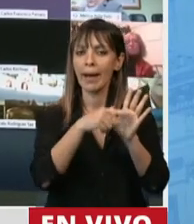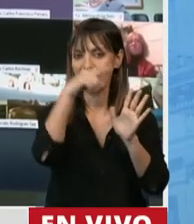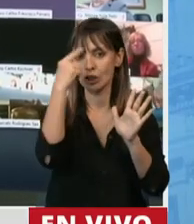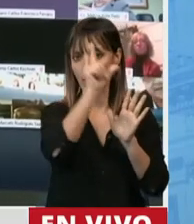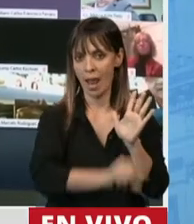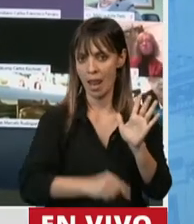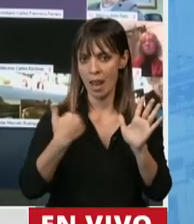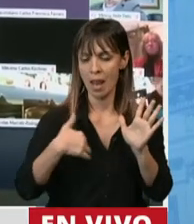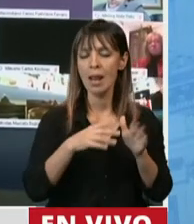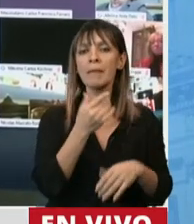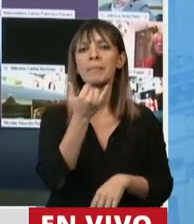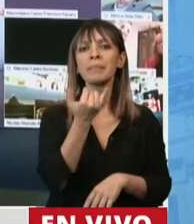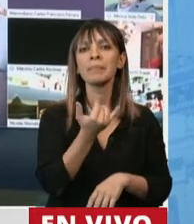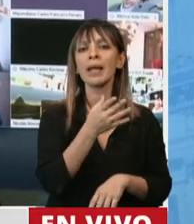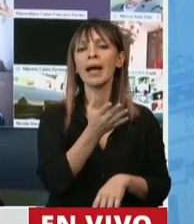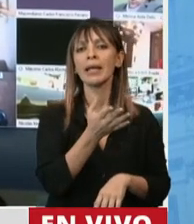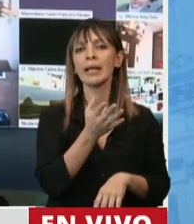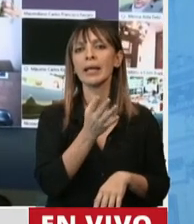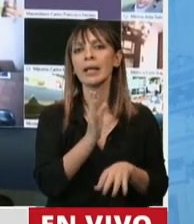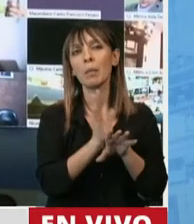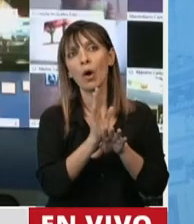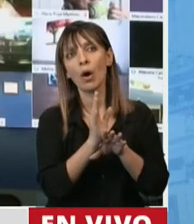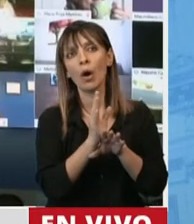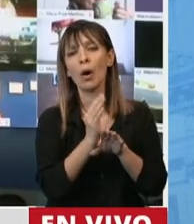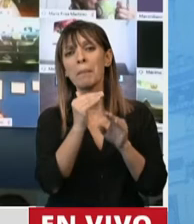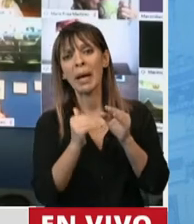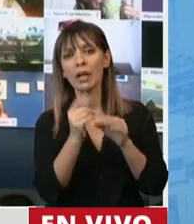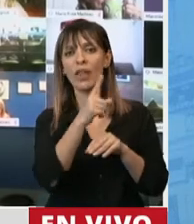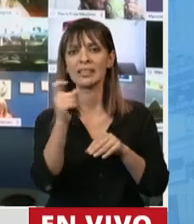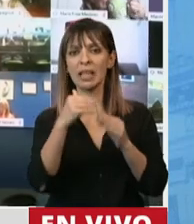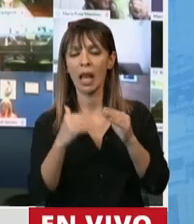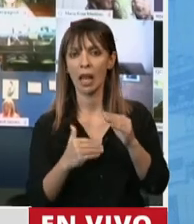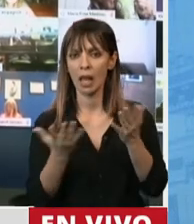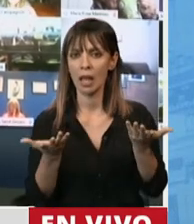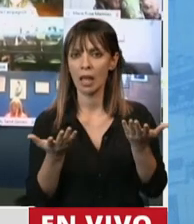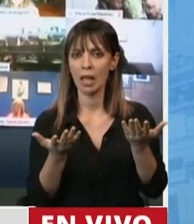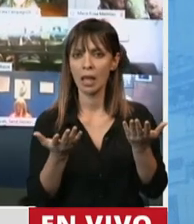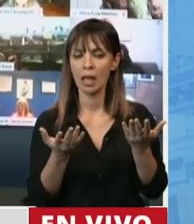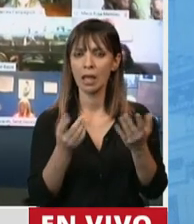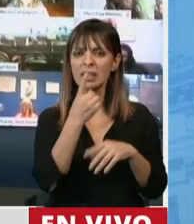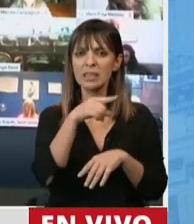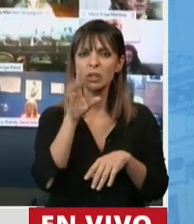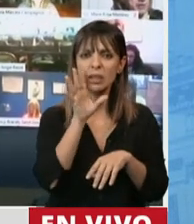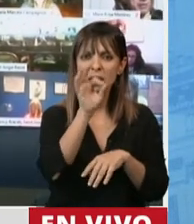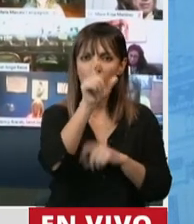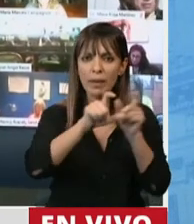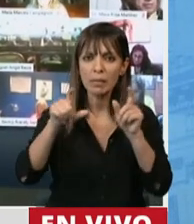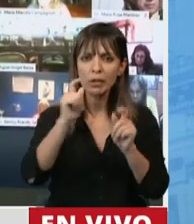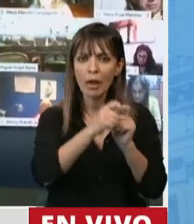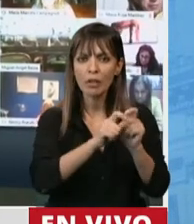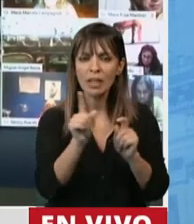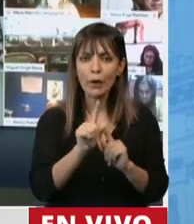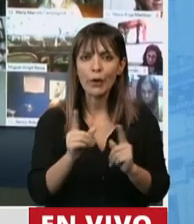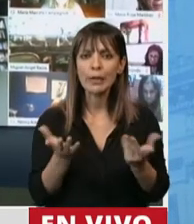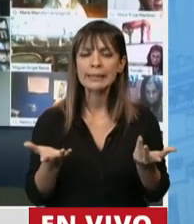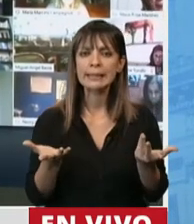nacional, estamos cerca, un poquito por debajo de los 100. O sea, no alcanzamos a los 150 donantes sobre